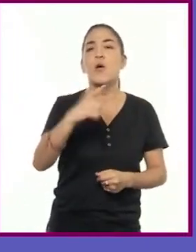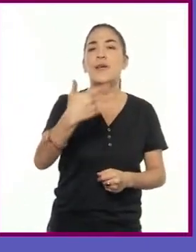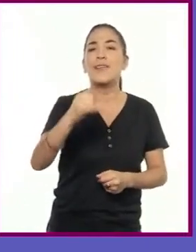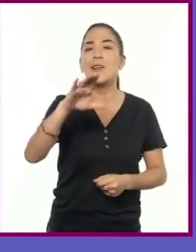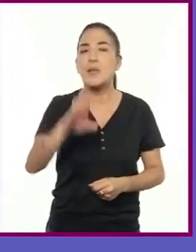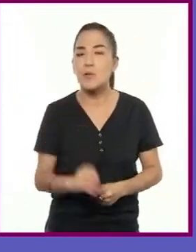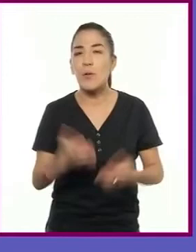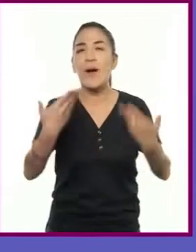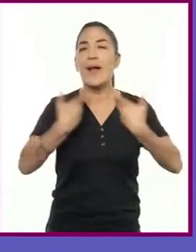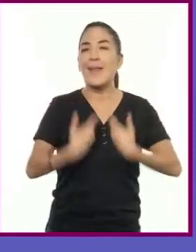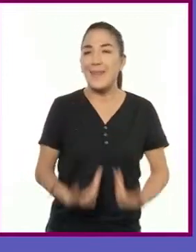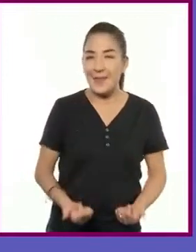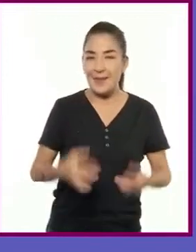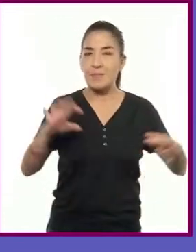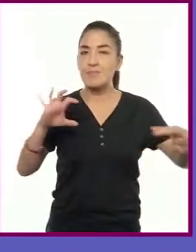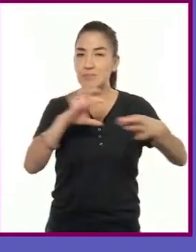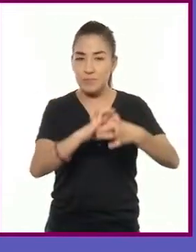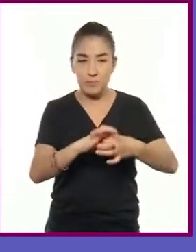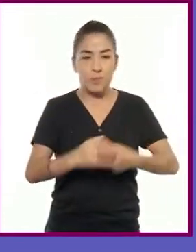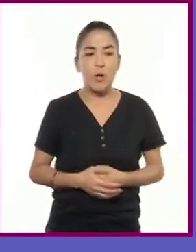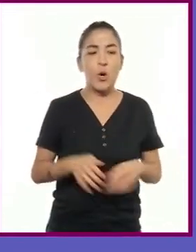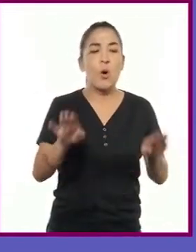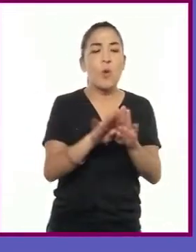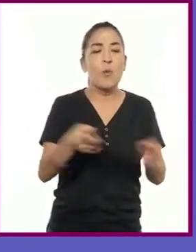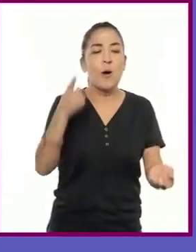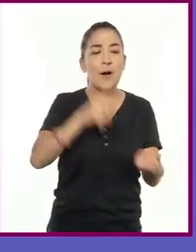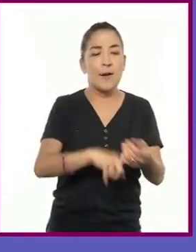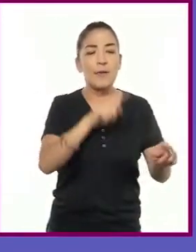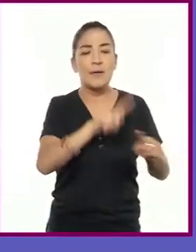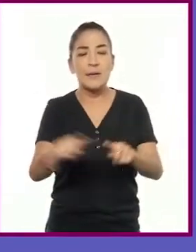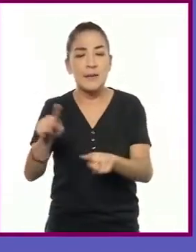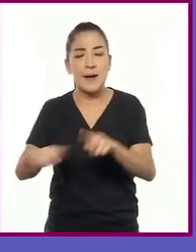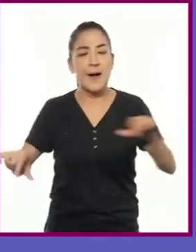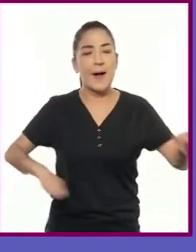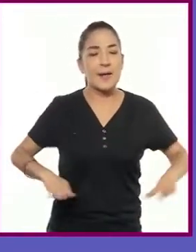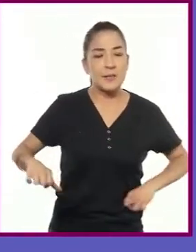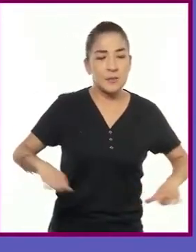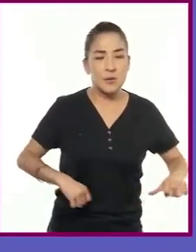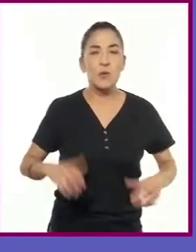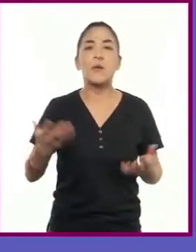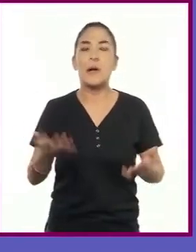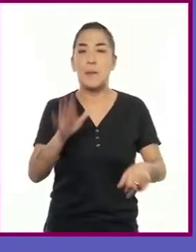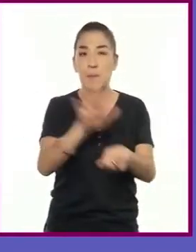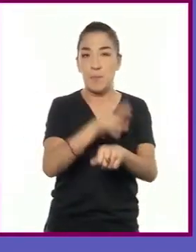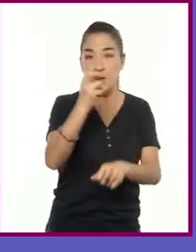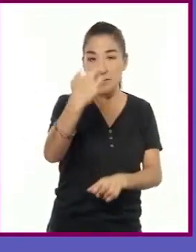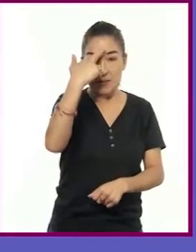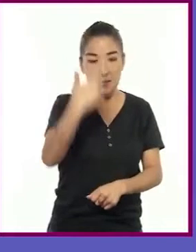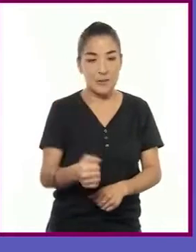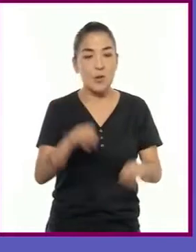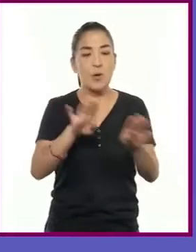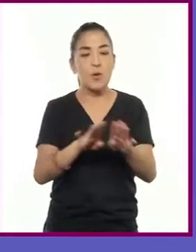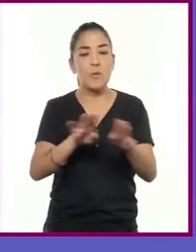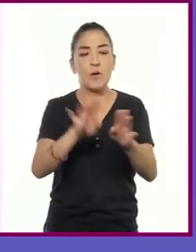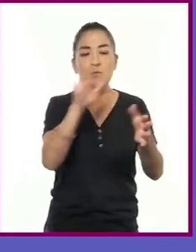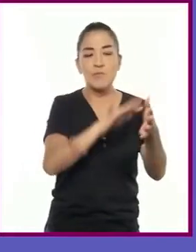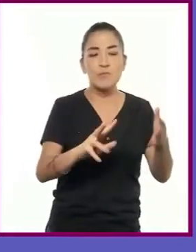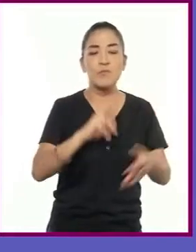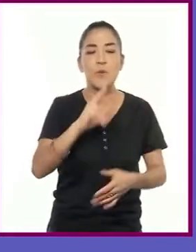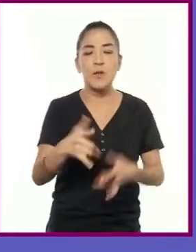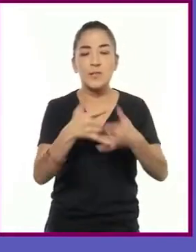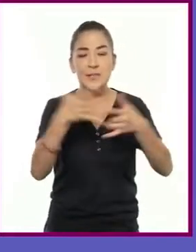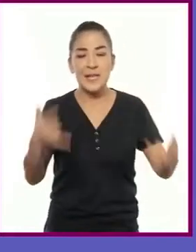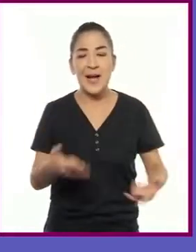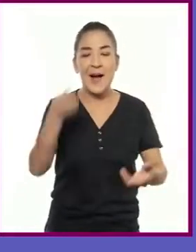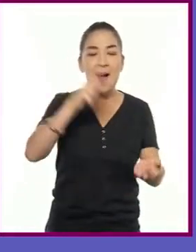sentido. En la narración se encadenan una serie de acciones o sucesos. Por tanto, un texto narrativo es aquel que cuenta una historia